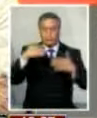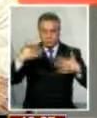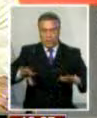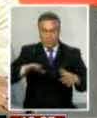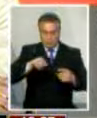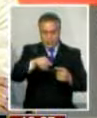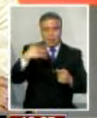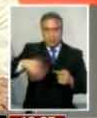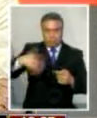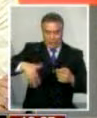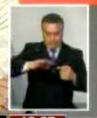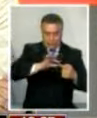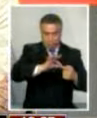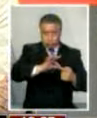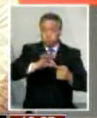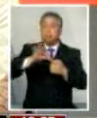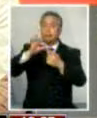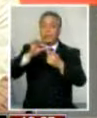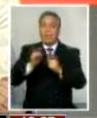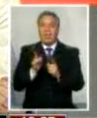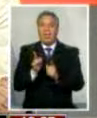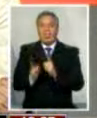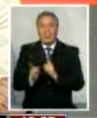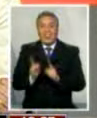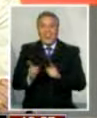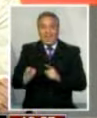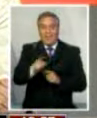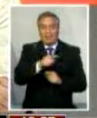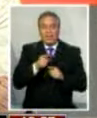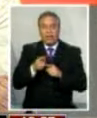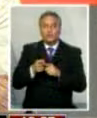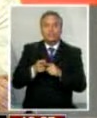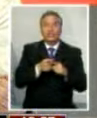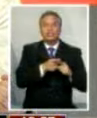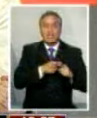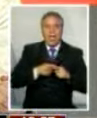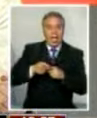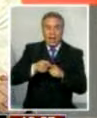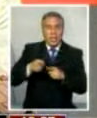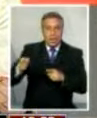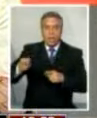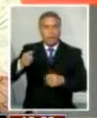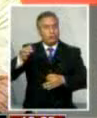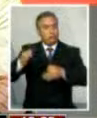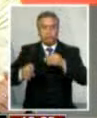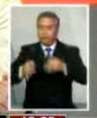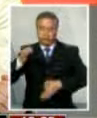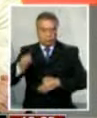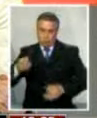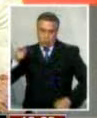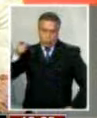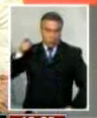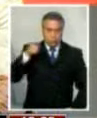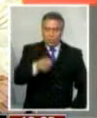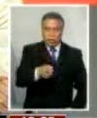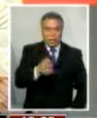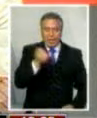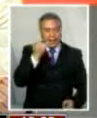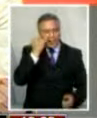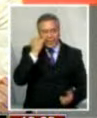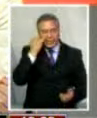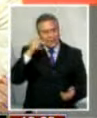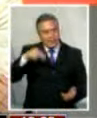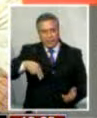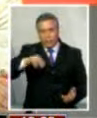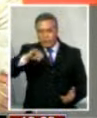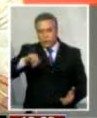que dirigentes sociales han sido juzgados injustamente y que